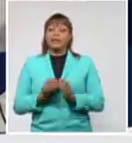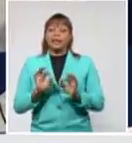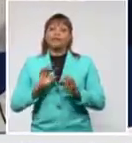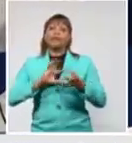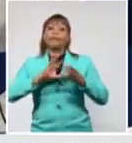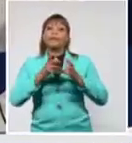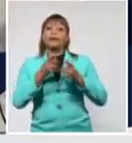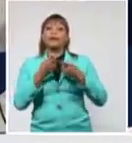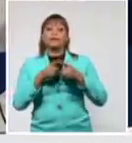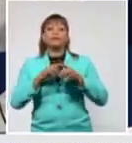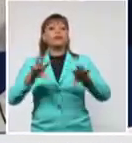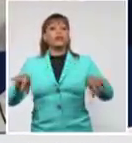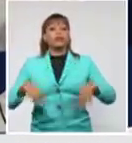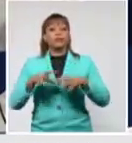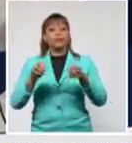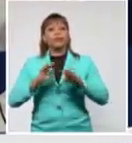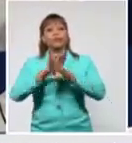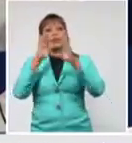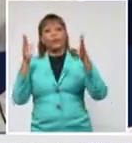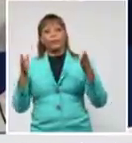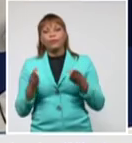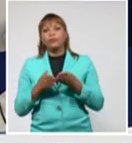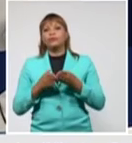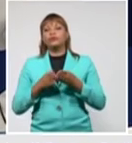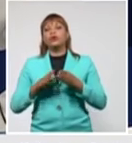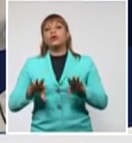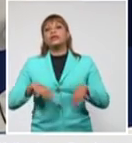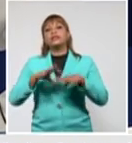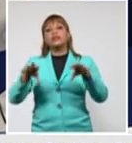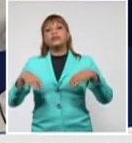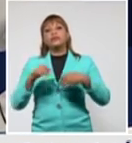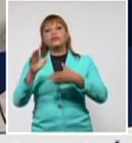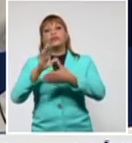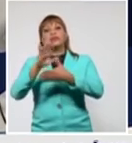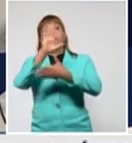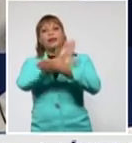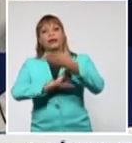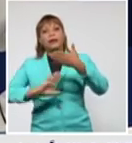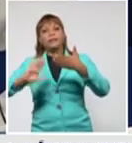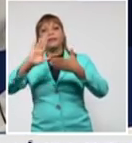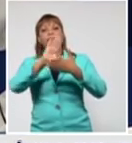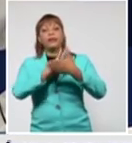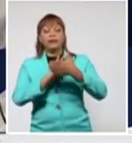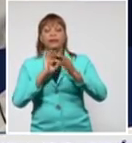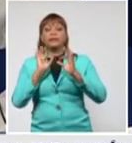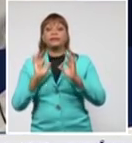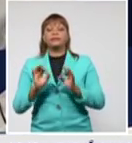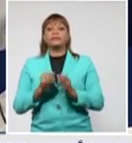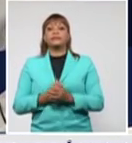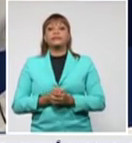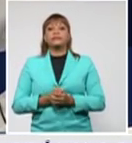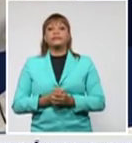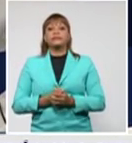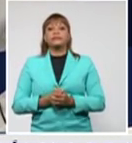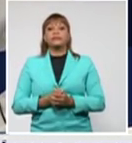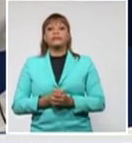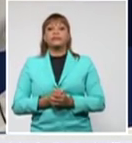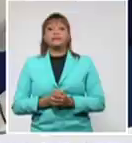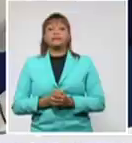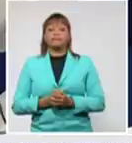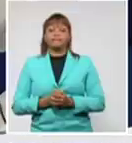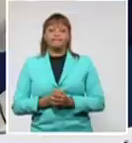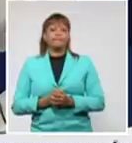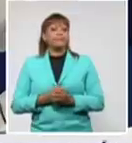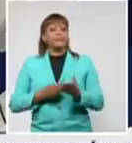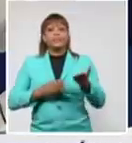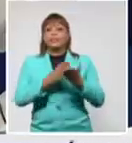La situación del mundo, la situación de nuestro país, a lo que nos enfrentamos y a lo